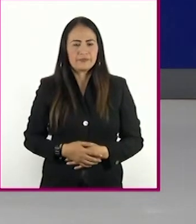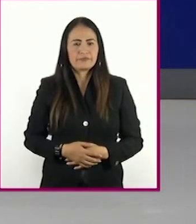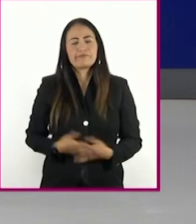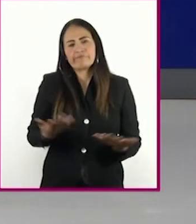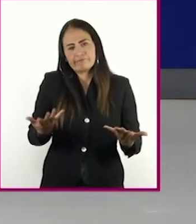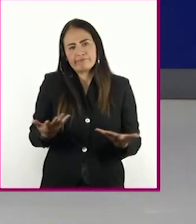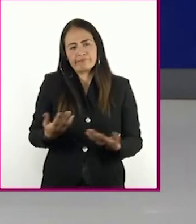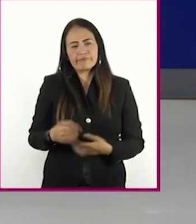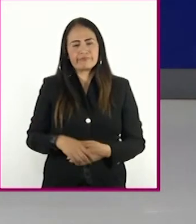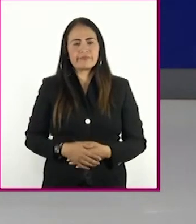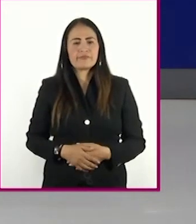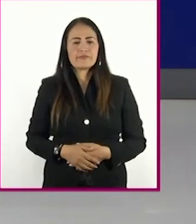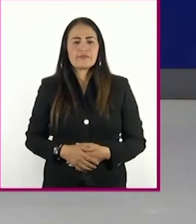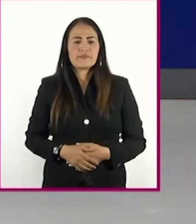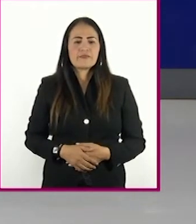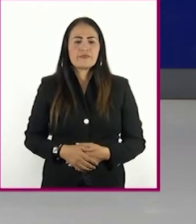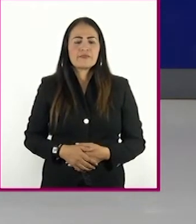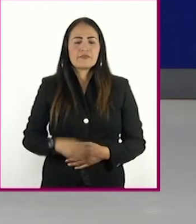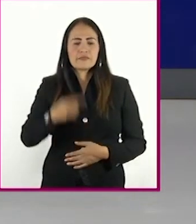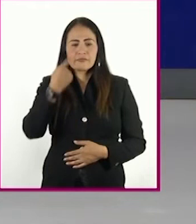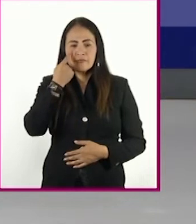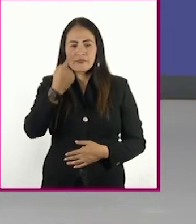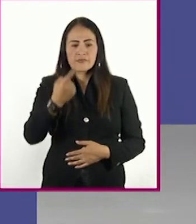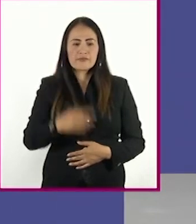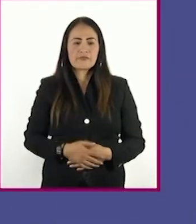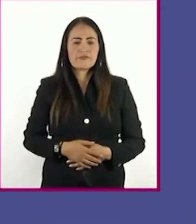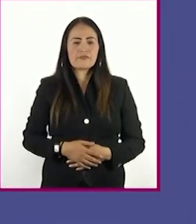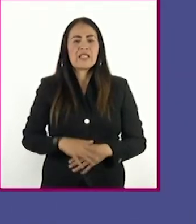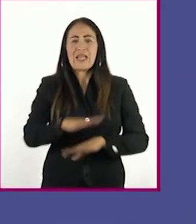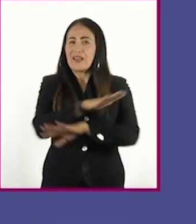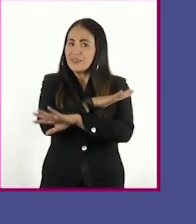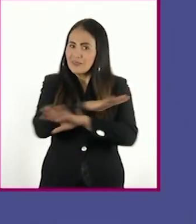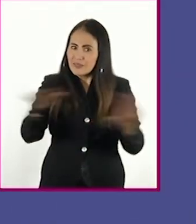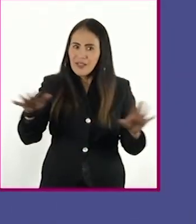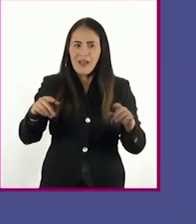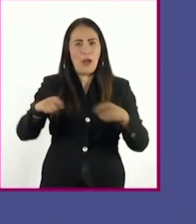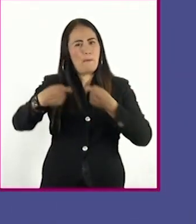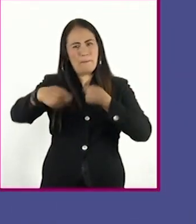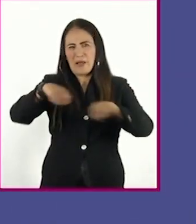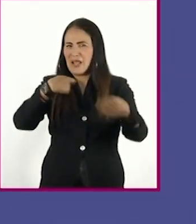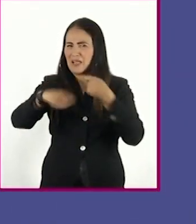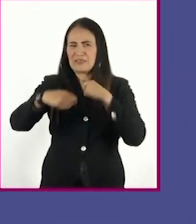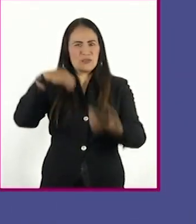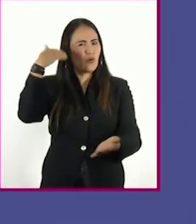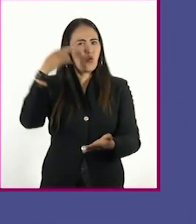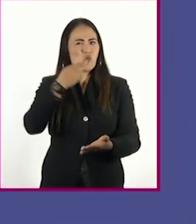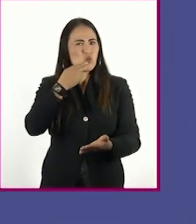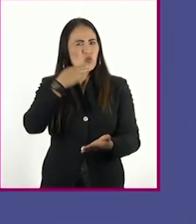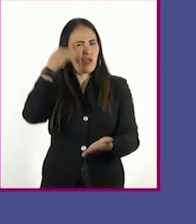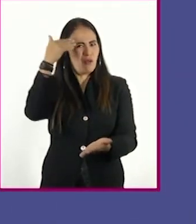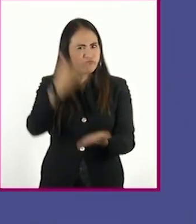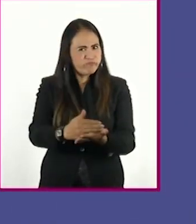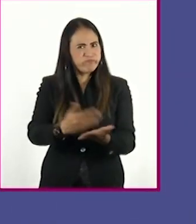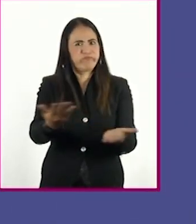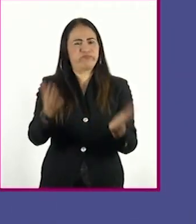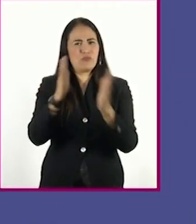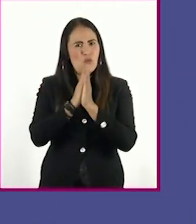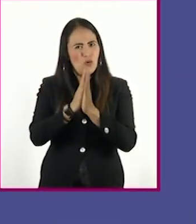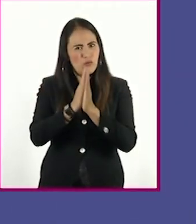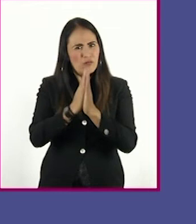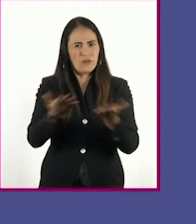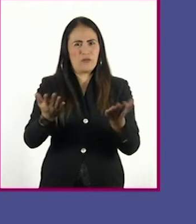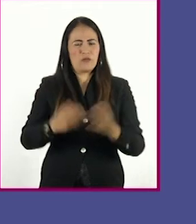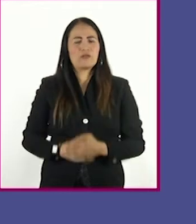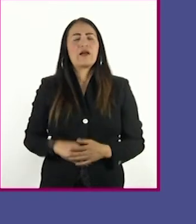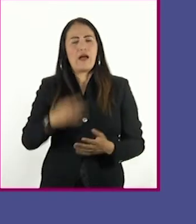encontraremos. Mira, basta de plástico, por favor. Claro, era de esperarse. Leamos